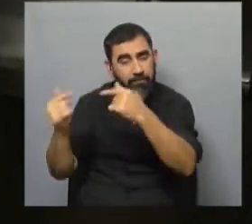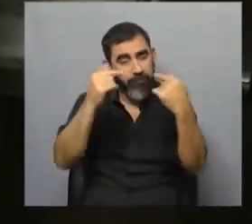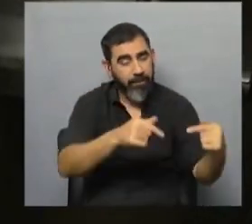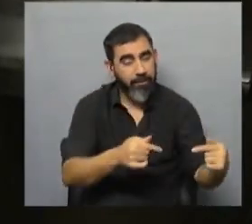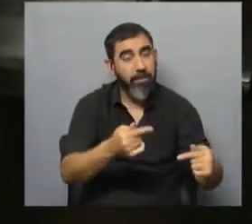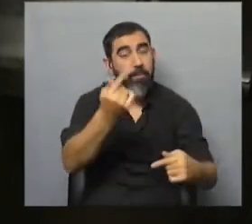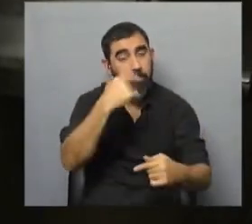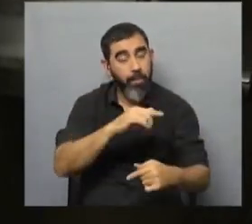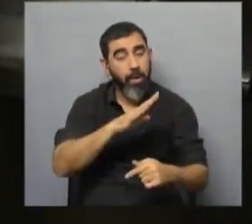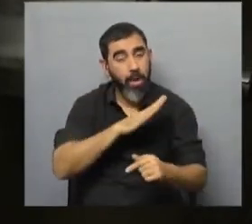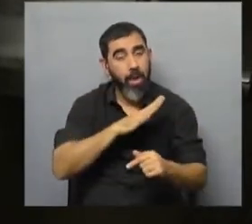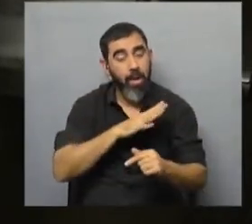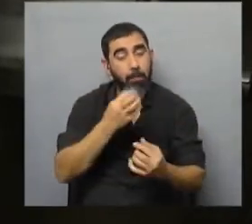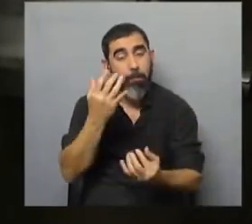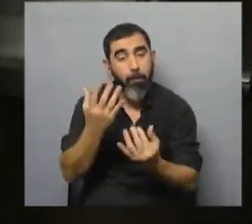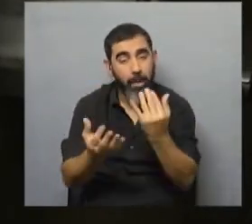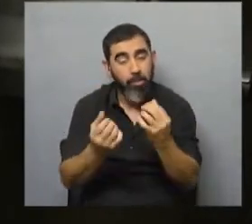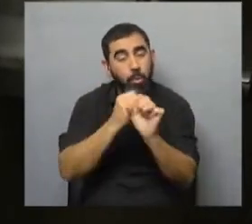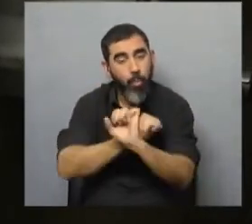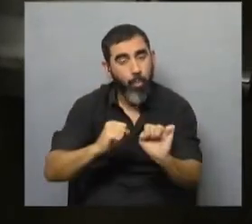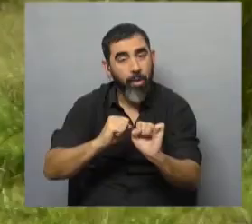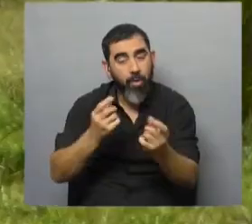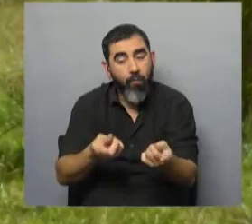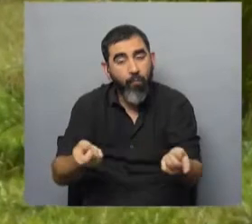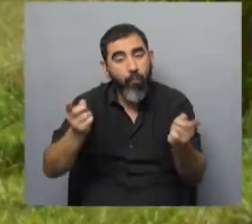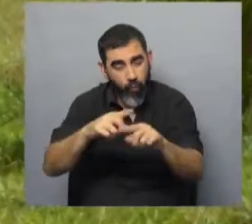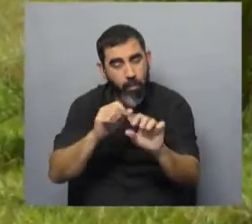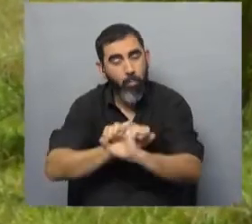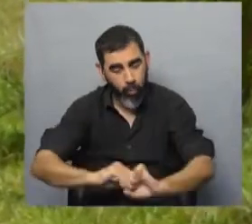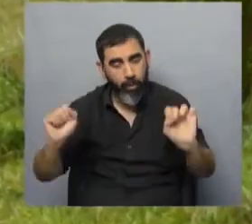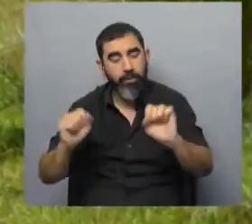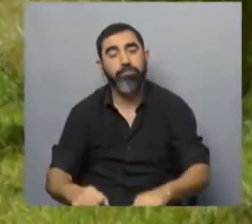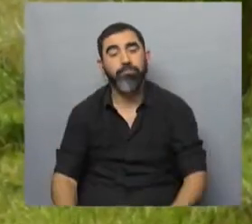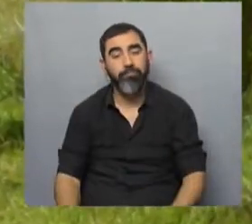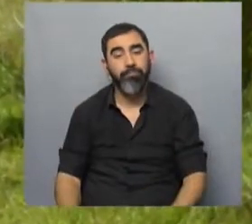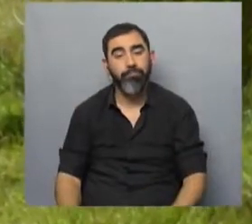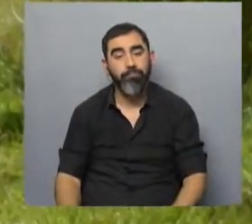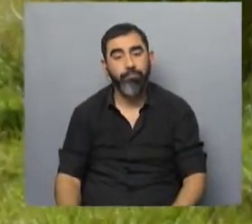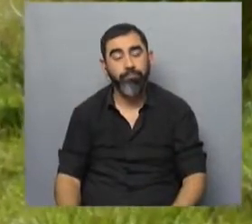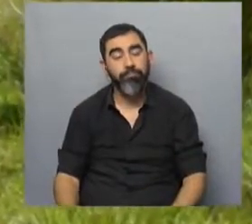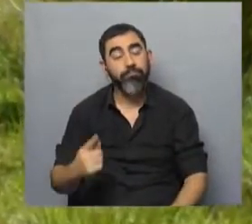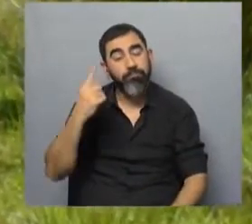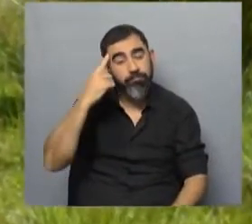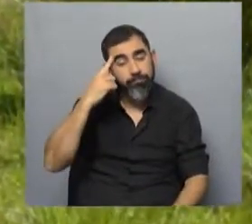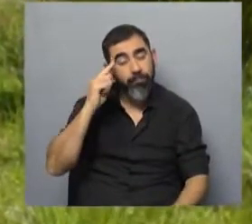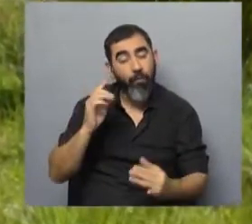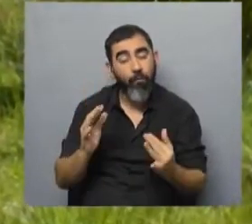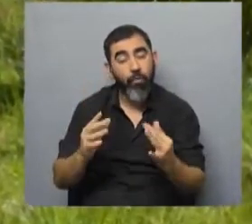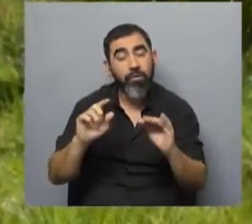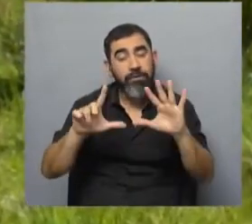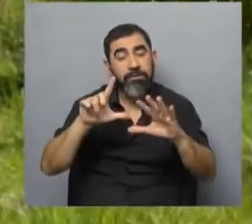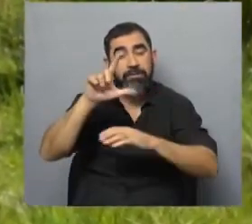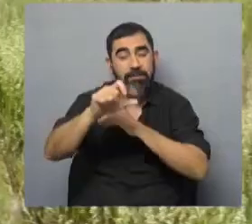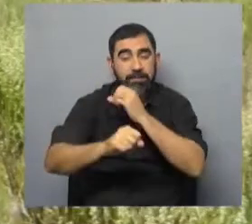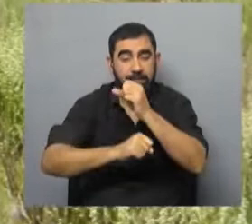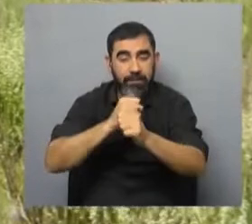que nos estaba demostrando es que el pastizal tiene potencial para ser restaurado. Pero tenemos que pensar que una forestación de 7 años no